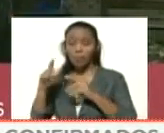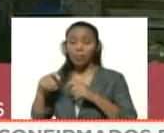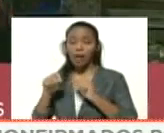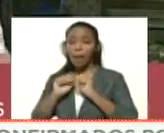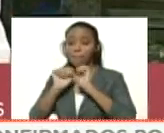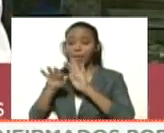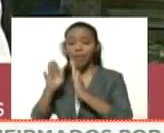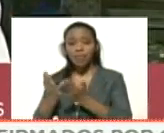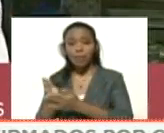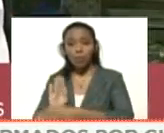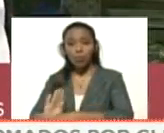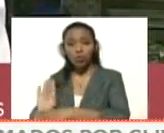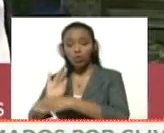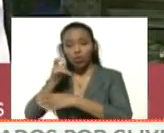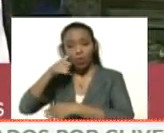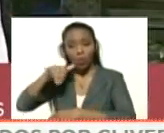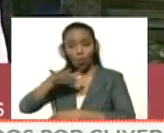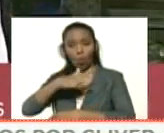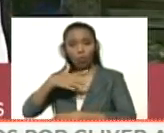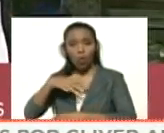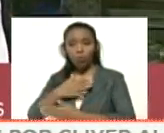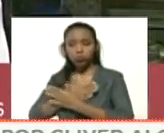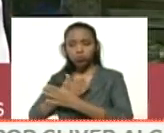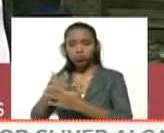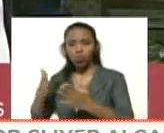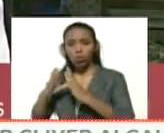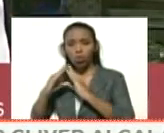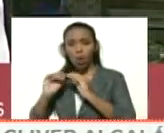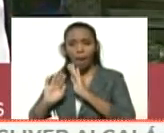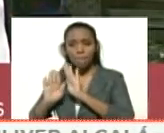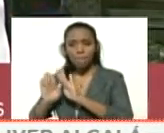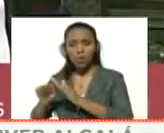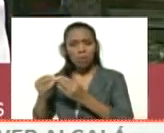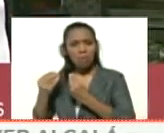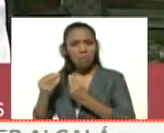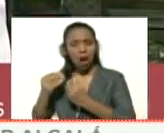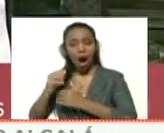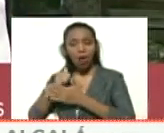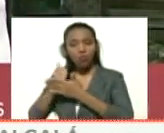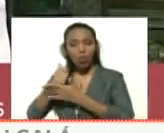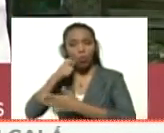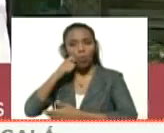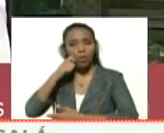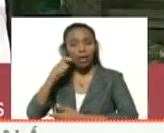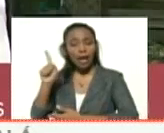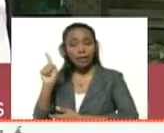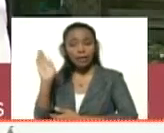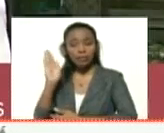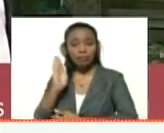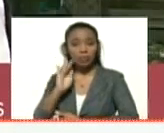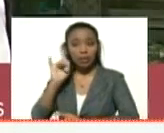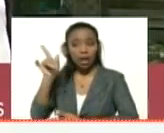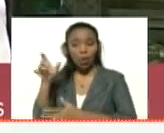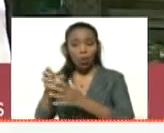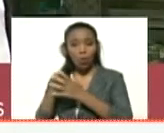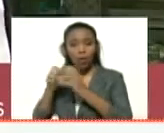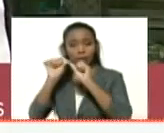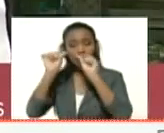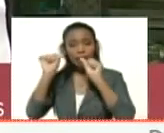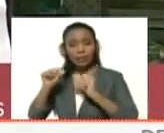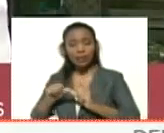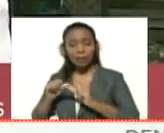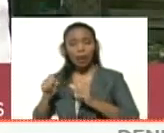y protección de nuestra población. Ofreció todo el apoyo para que la ayuda humanitaria proveniente del sistema de Naciones